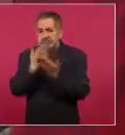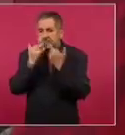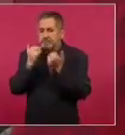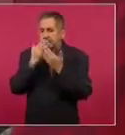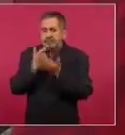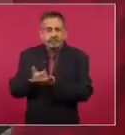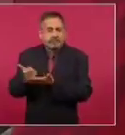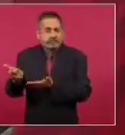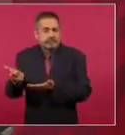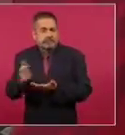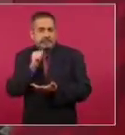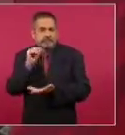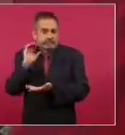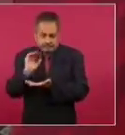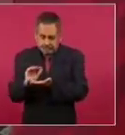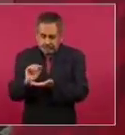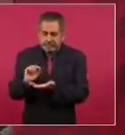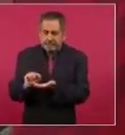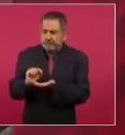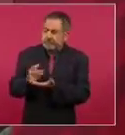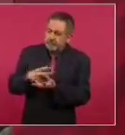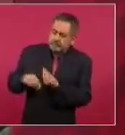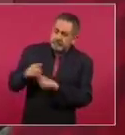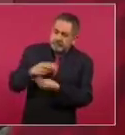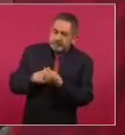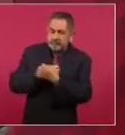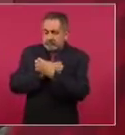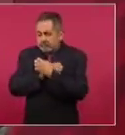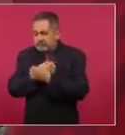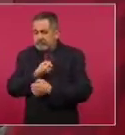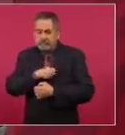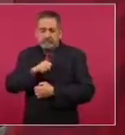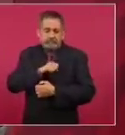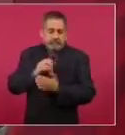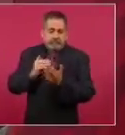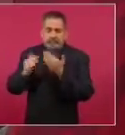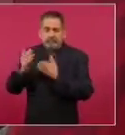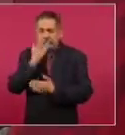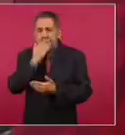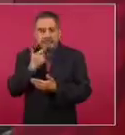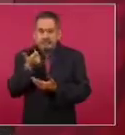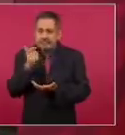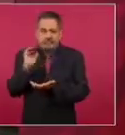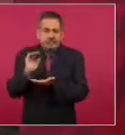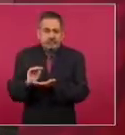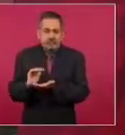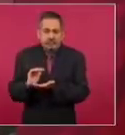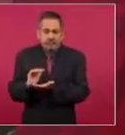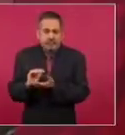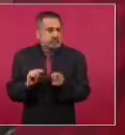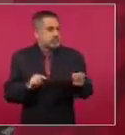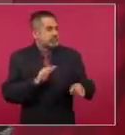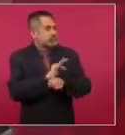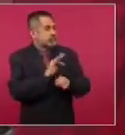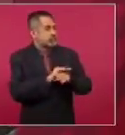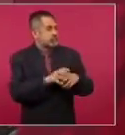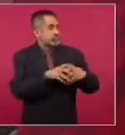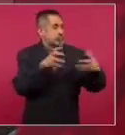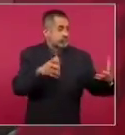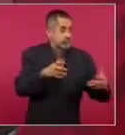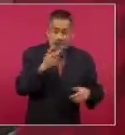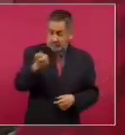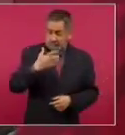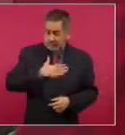salud, para el desarrollo del país, en beneficio de una minoría. ¿Eso es